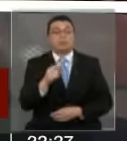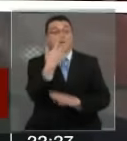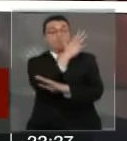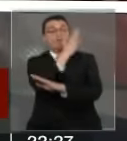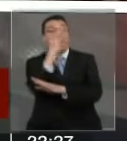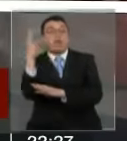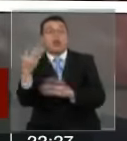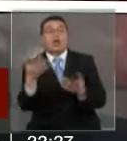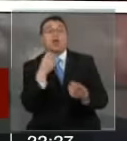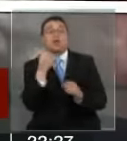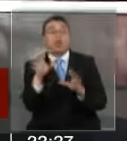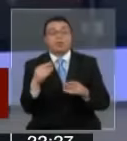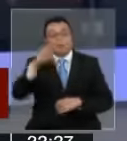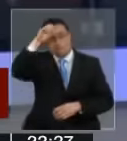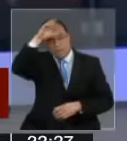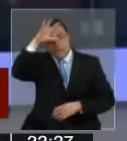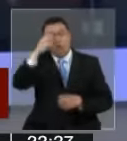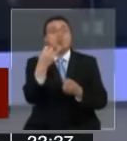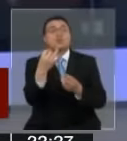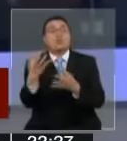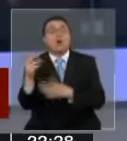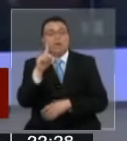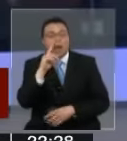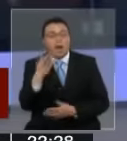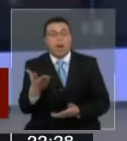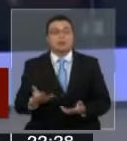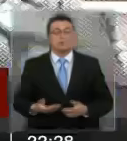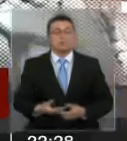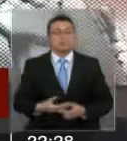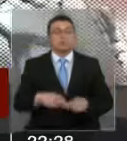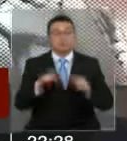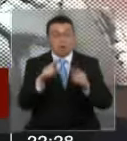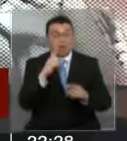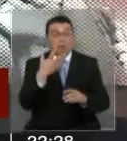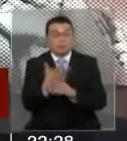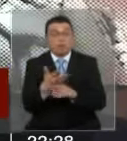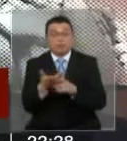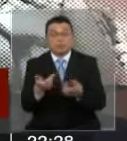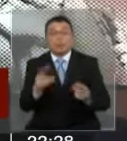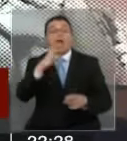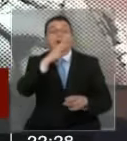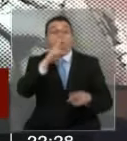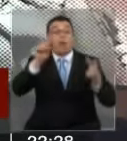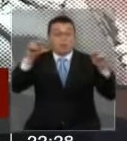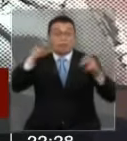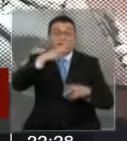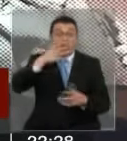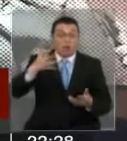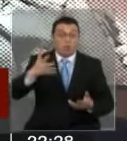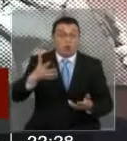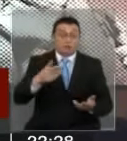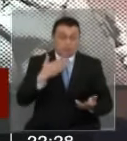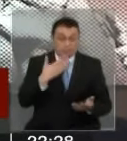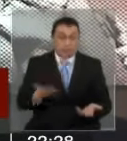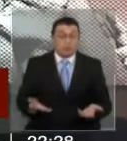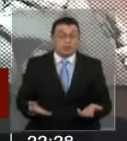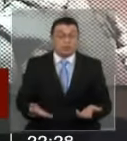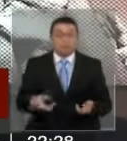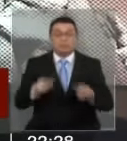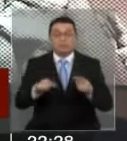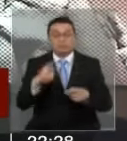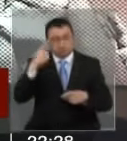Chiloé? ¿Cuántas mineras queremos tener? Hay también concesiones mineras que se han pedido. ¿Quién regula el agua? El agua. ¿Está esa discusión? ¿La